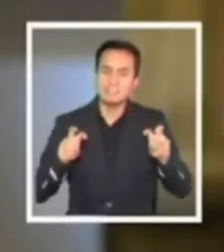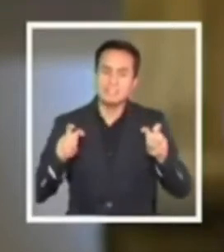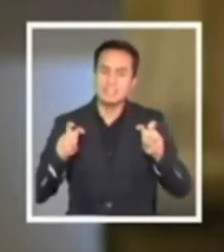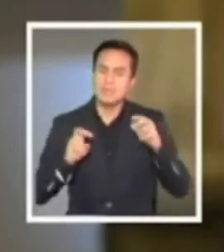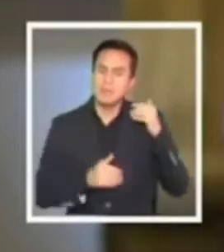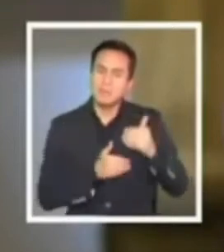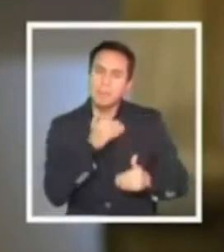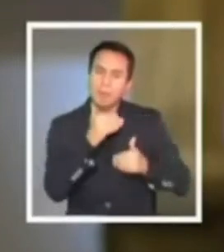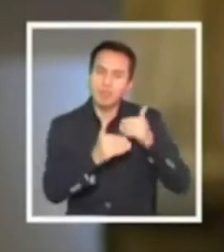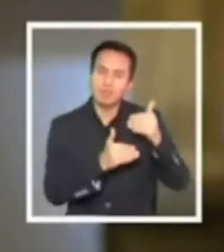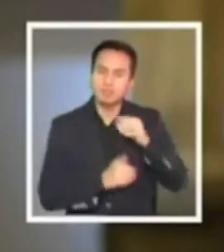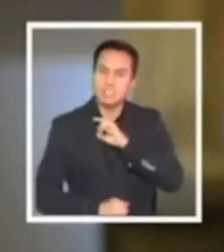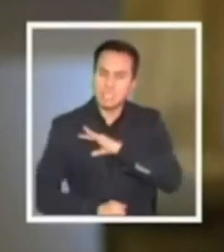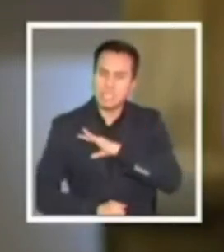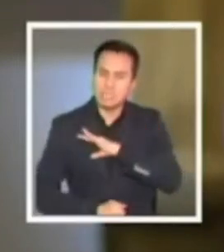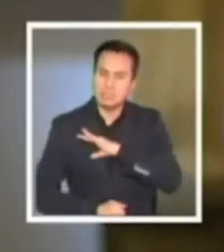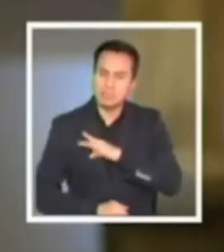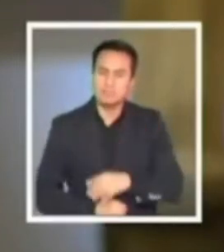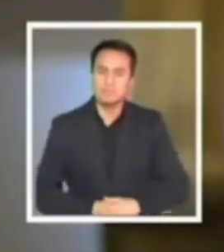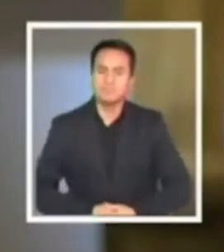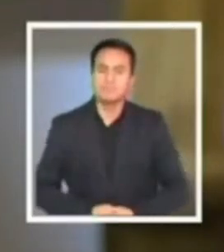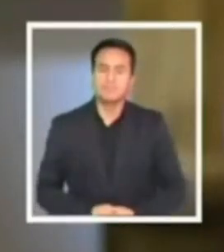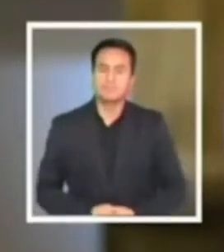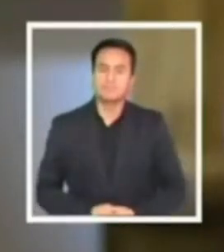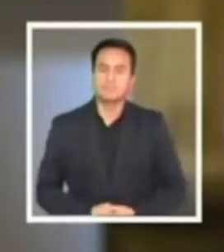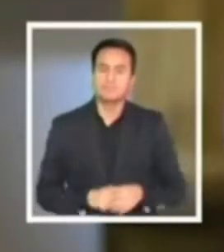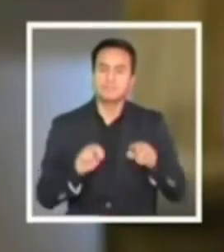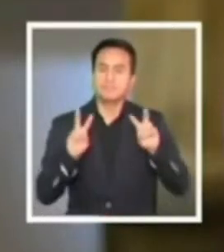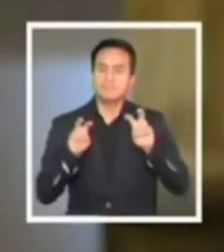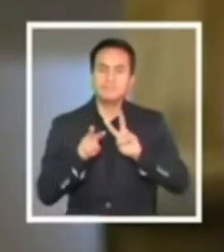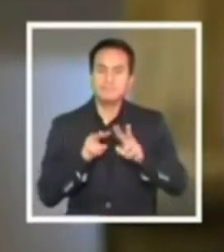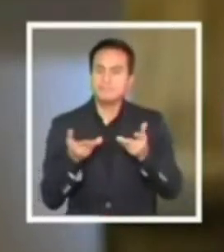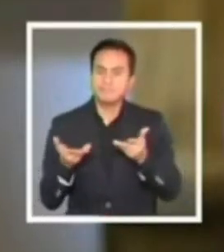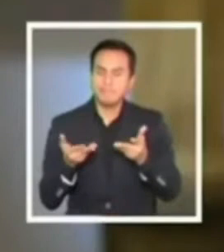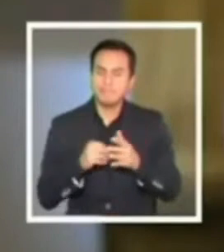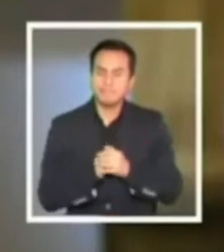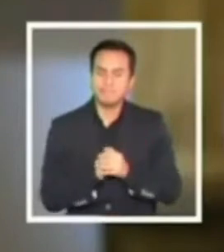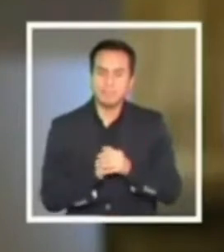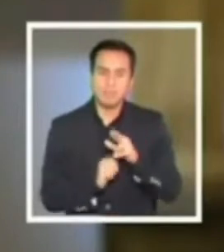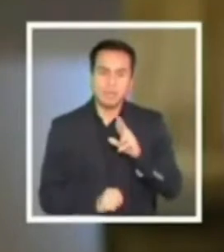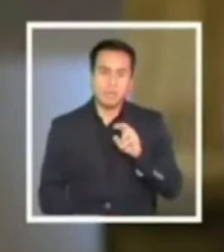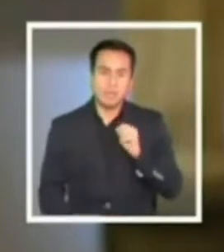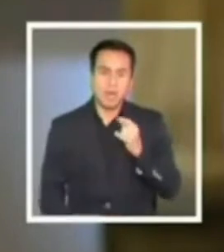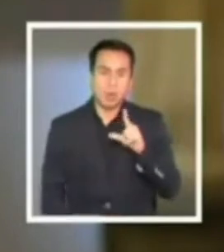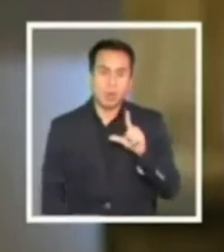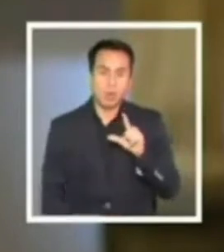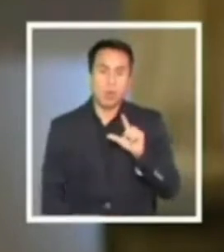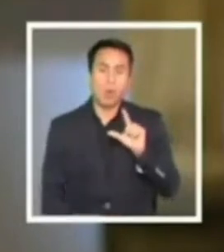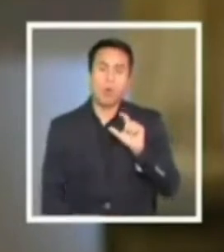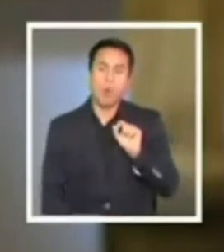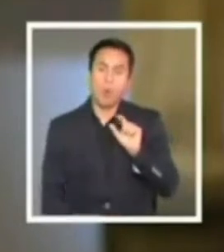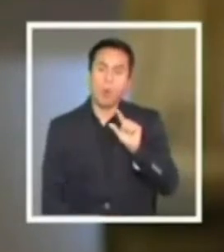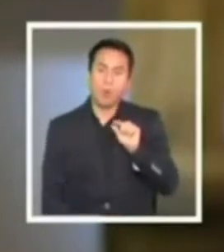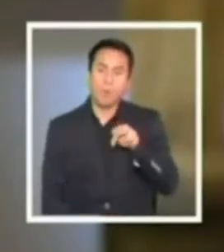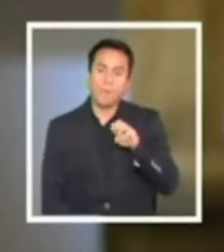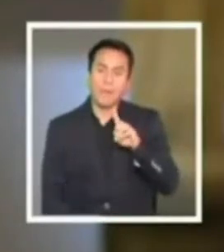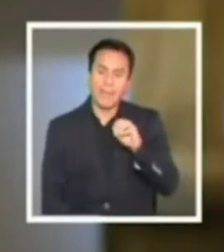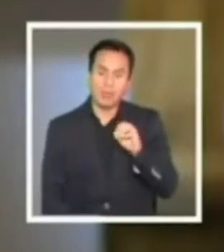del proceso chileno. Se trata de Raúl Olmedo, un buen